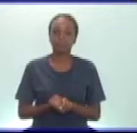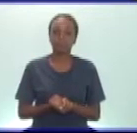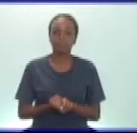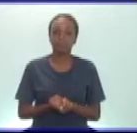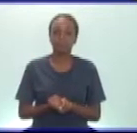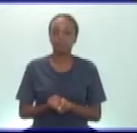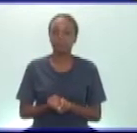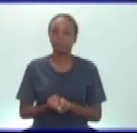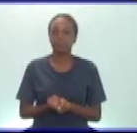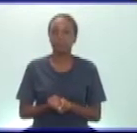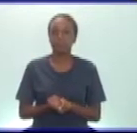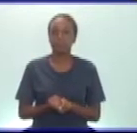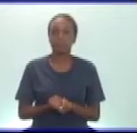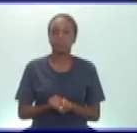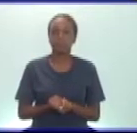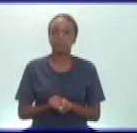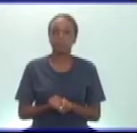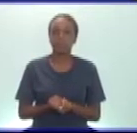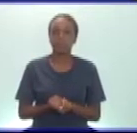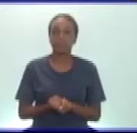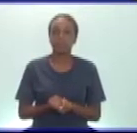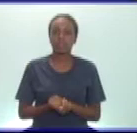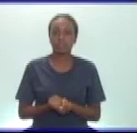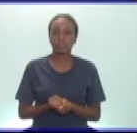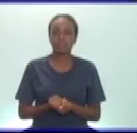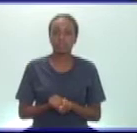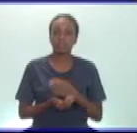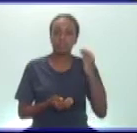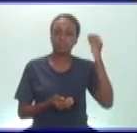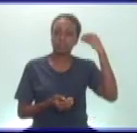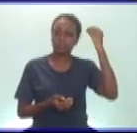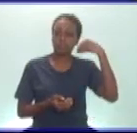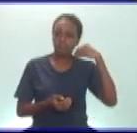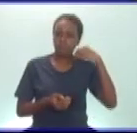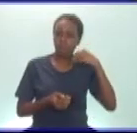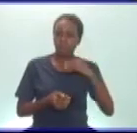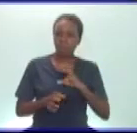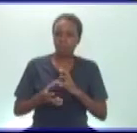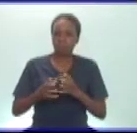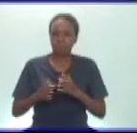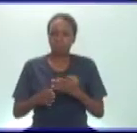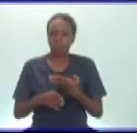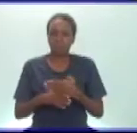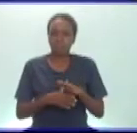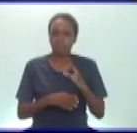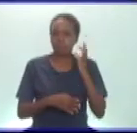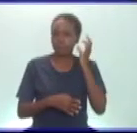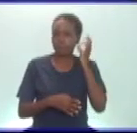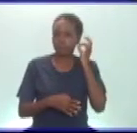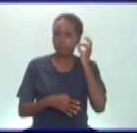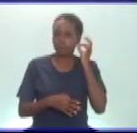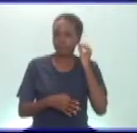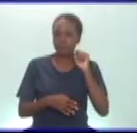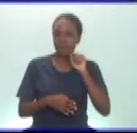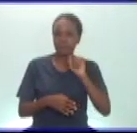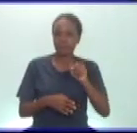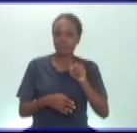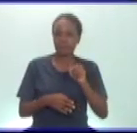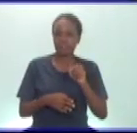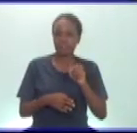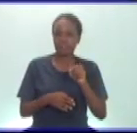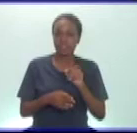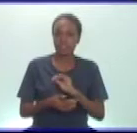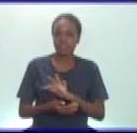adjetivo celosos, efectivamente, usted lo sabe, llevarlo al femenino, celosamente, y colocar la terminación mente, y